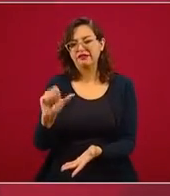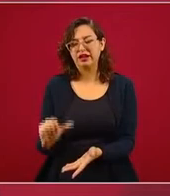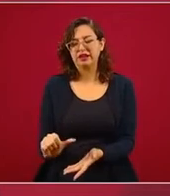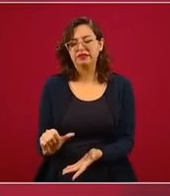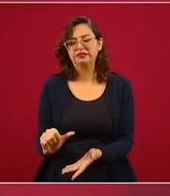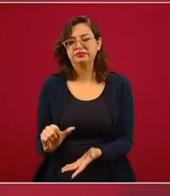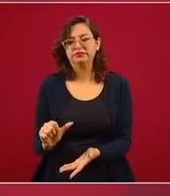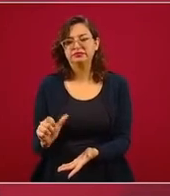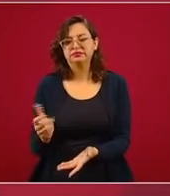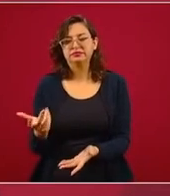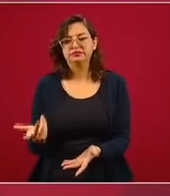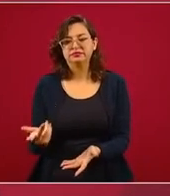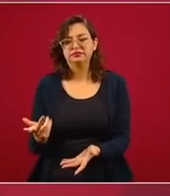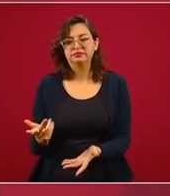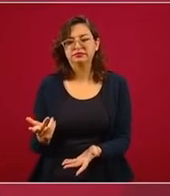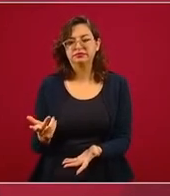Es